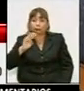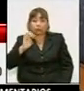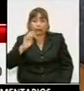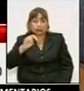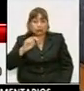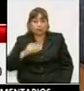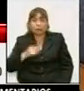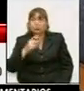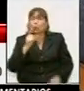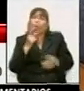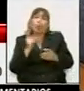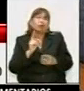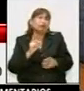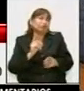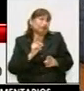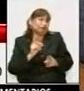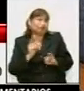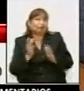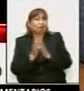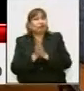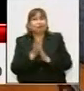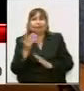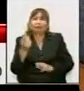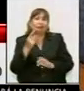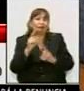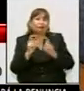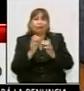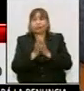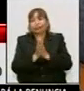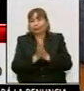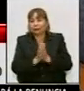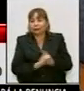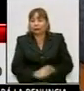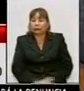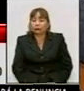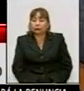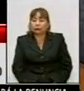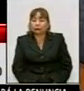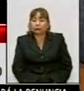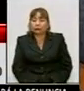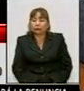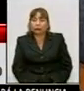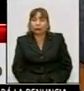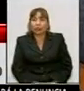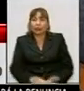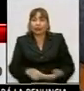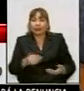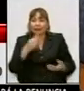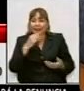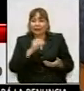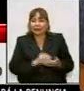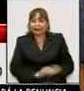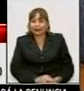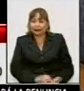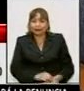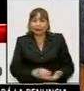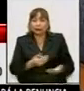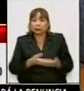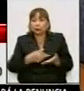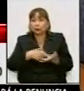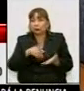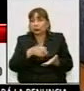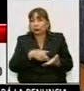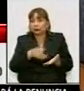cómo era, digamos, el el aspecto técnico, y me mandaron